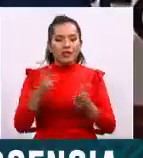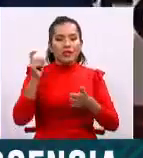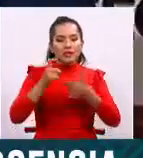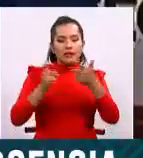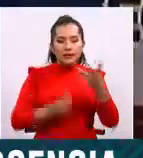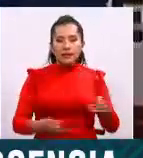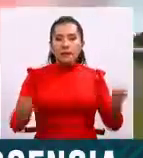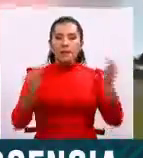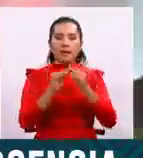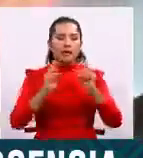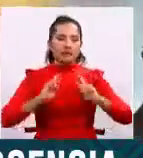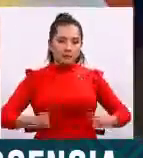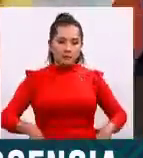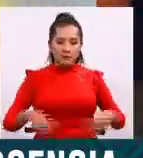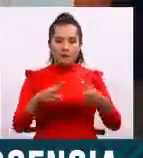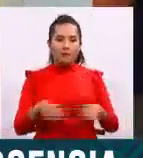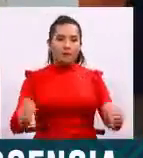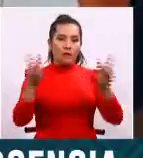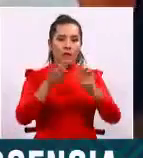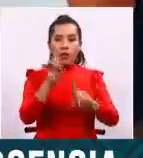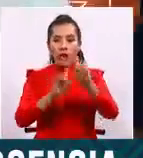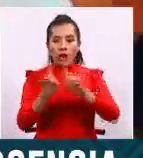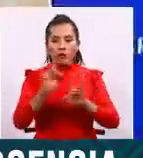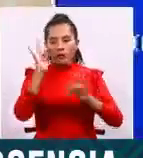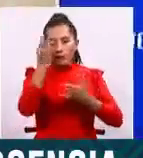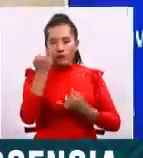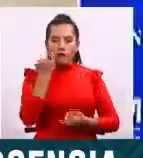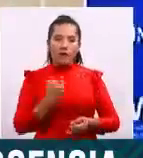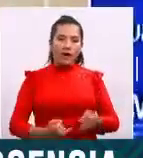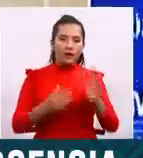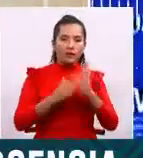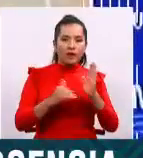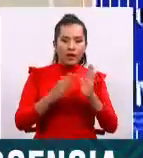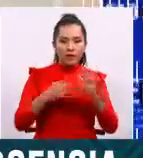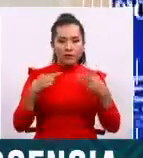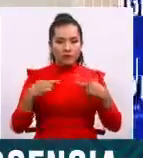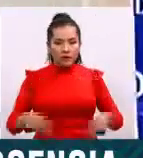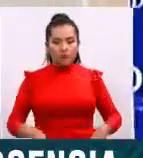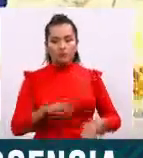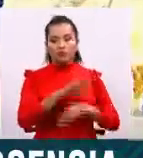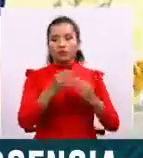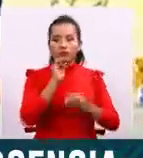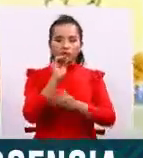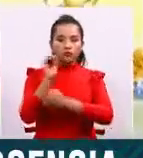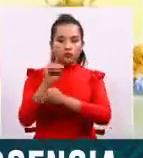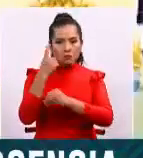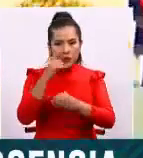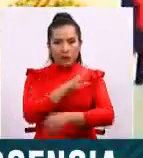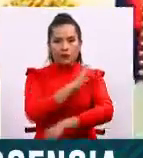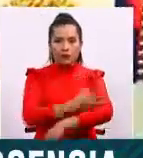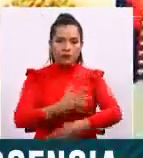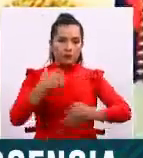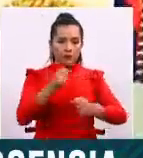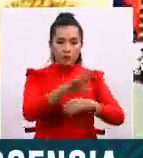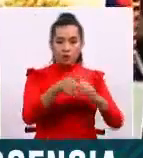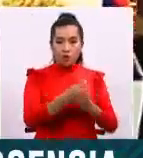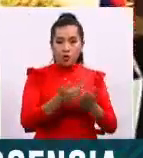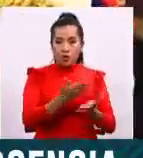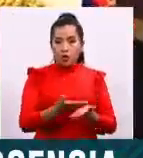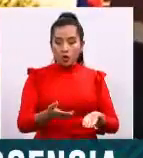veces está con problemas de salud, anemia y demás cosas, y no es un producto común que esté en el mercado. Tiene que